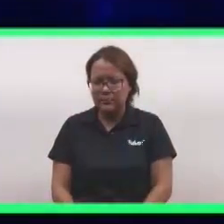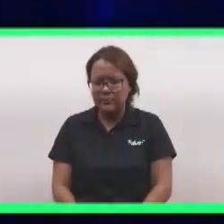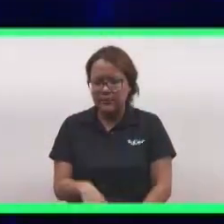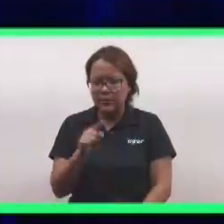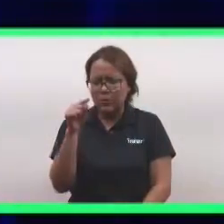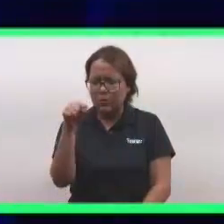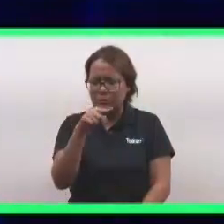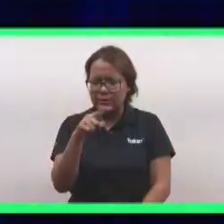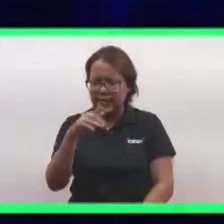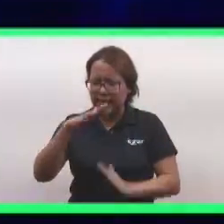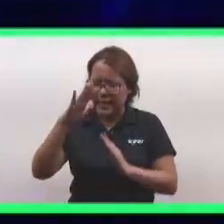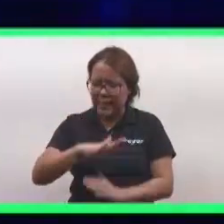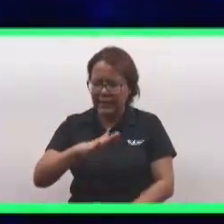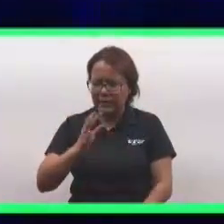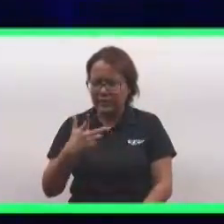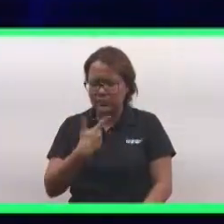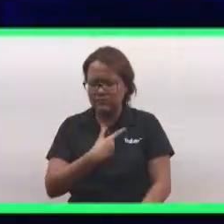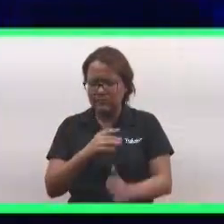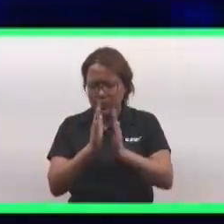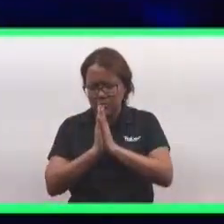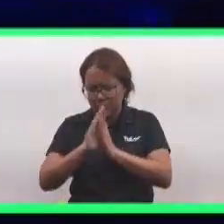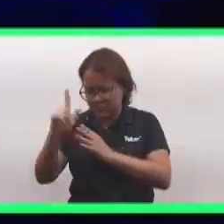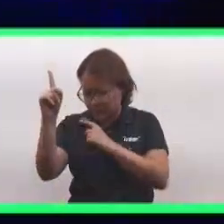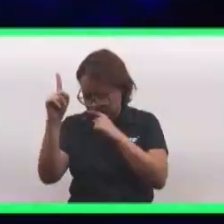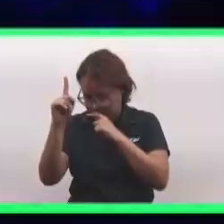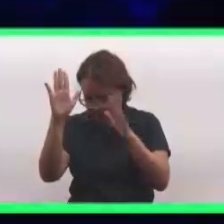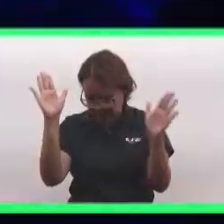donde usted está, ¿por qué no oramos y decimos: hombre, Señor Jesús,